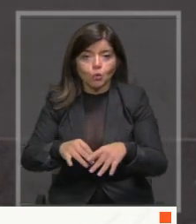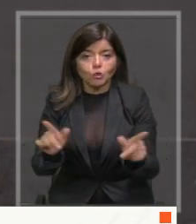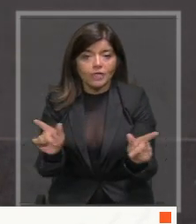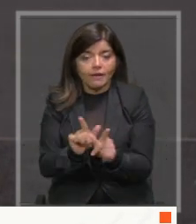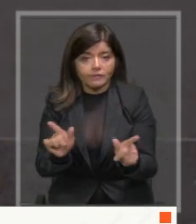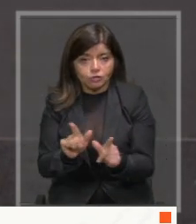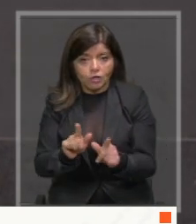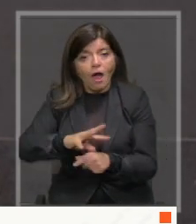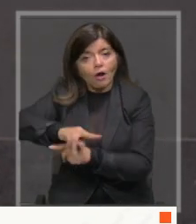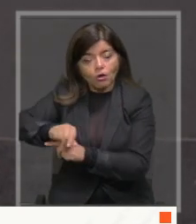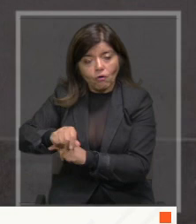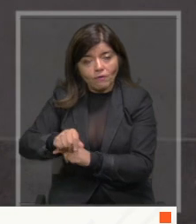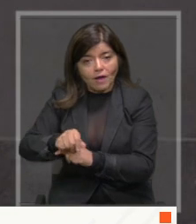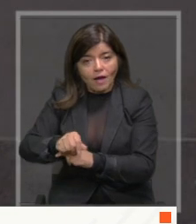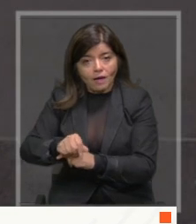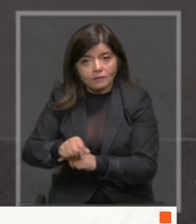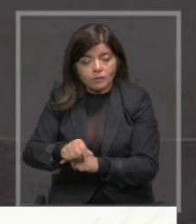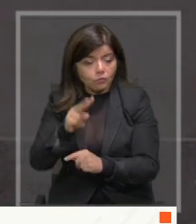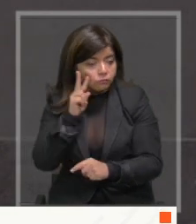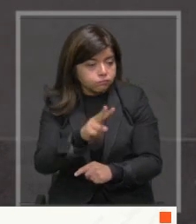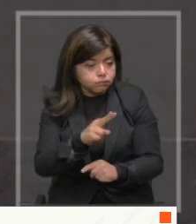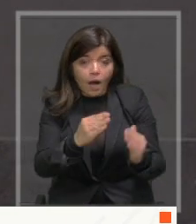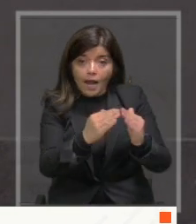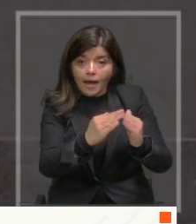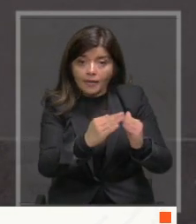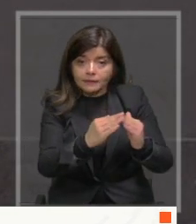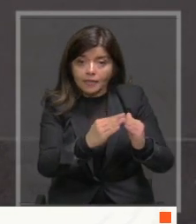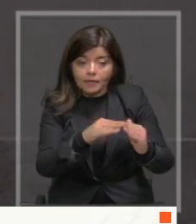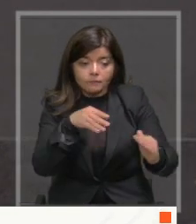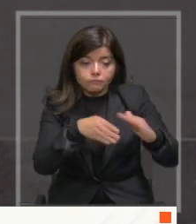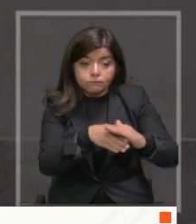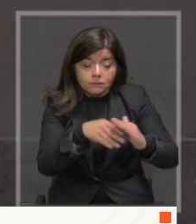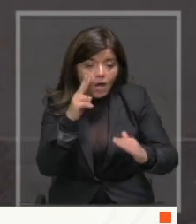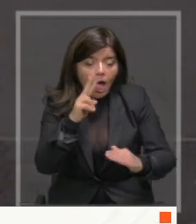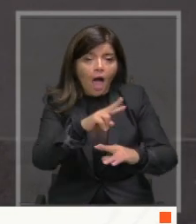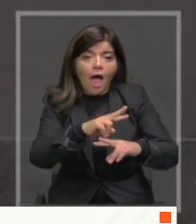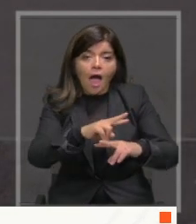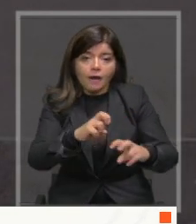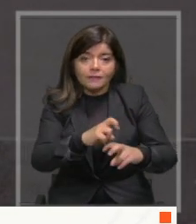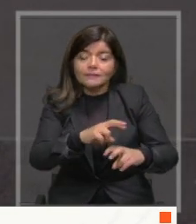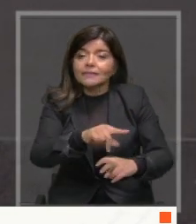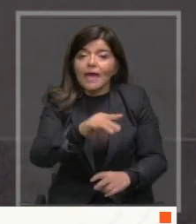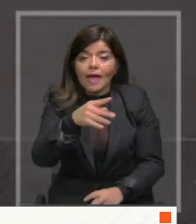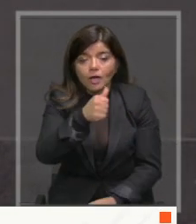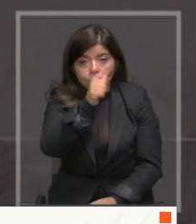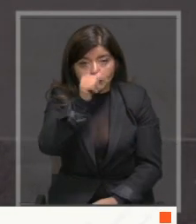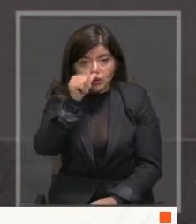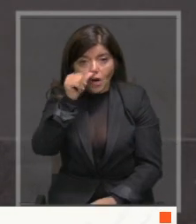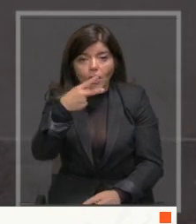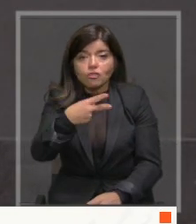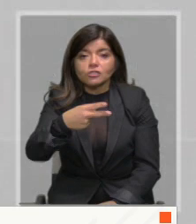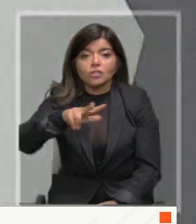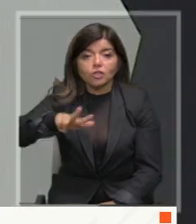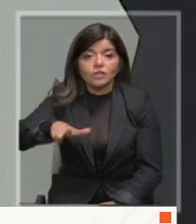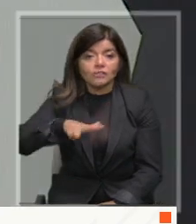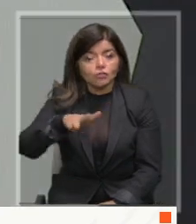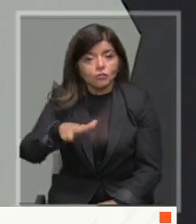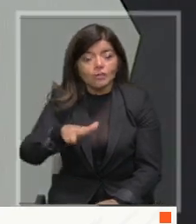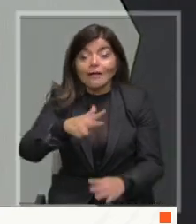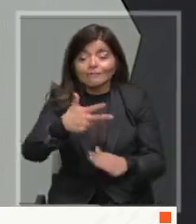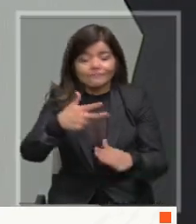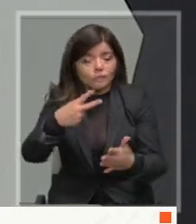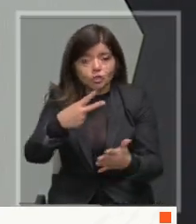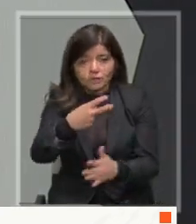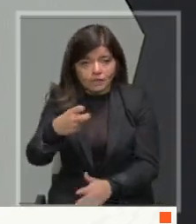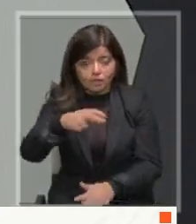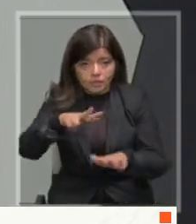momento de la revisión del inmueble se encontró droga, ya específicamente alrededor de 218 gramos de pasta base de cocaína.